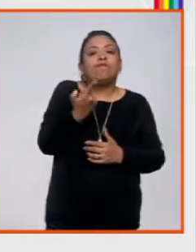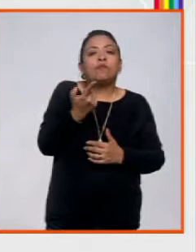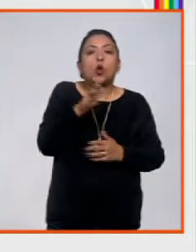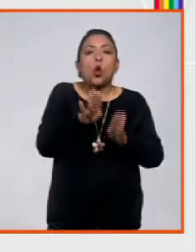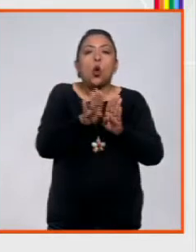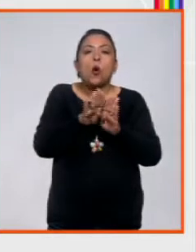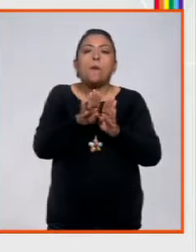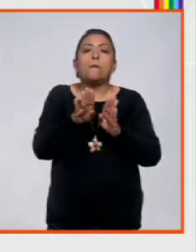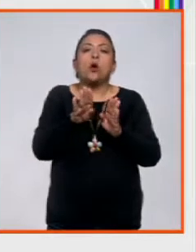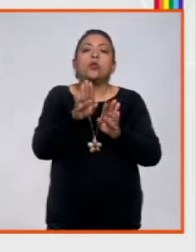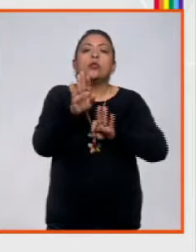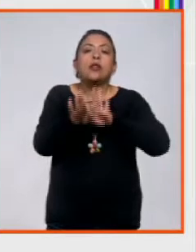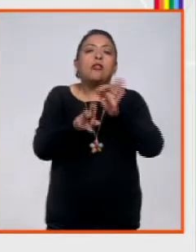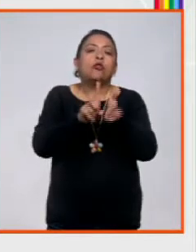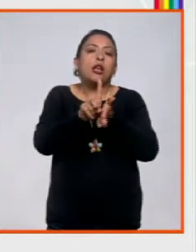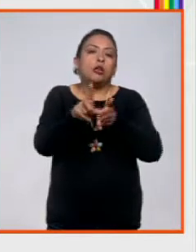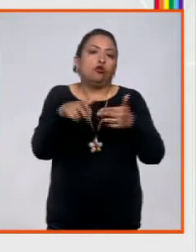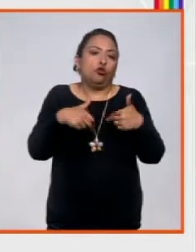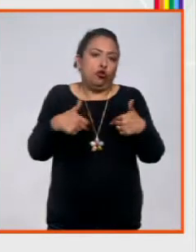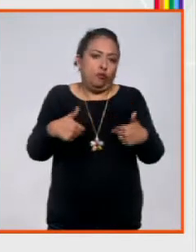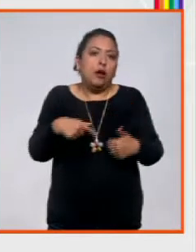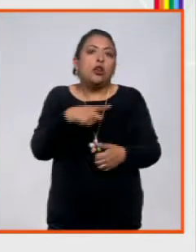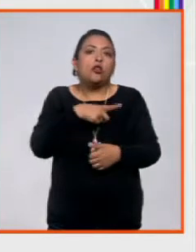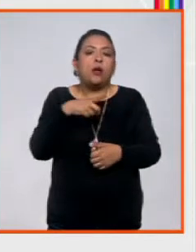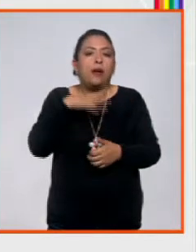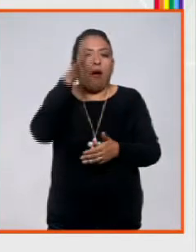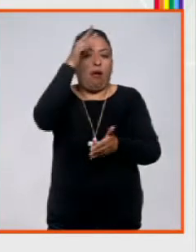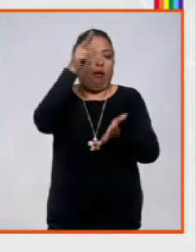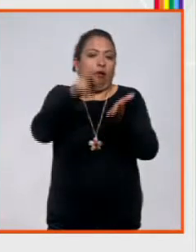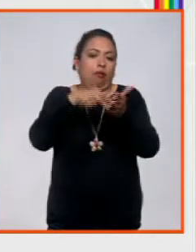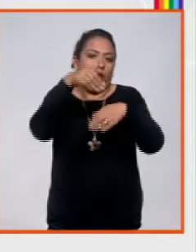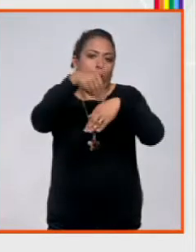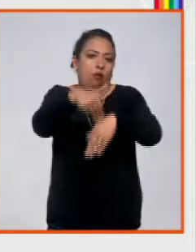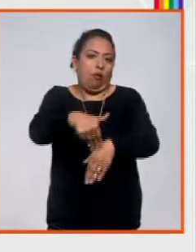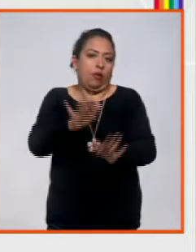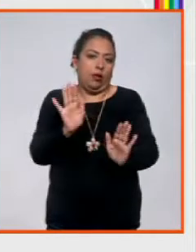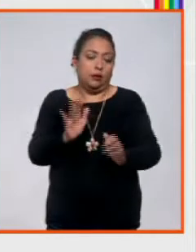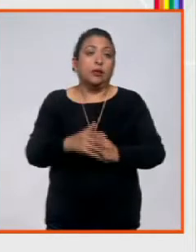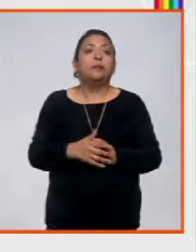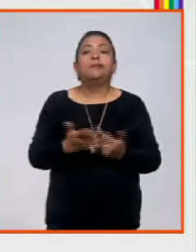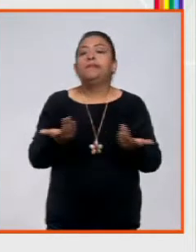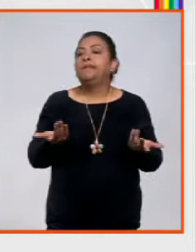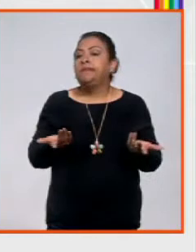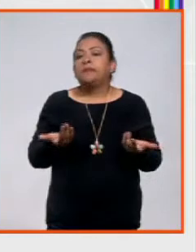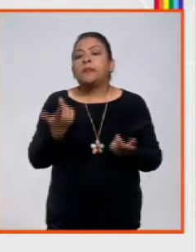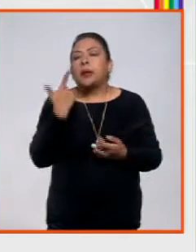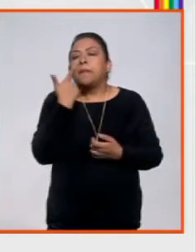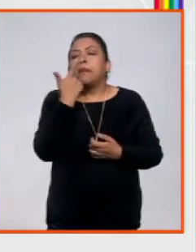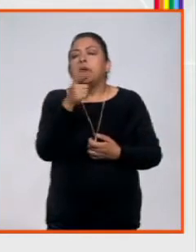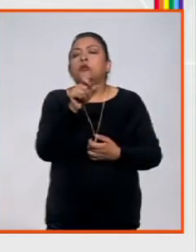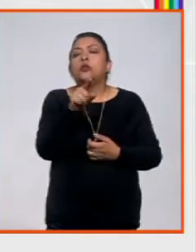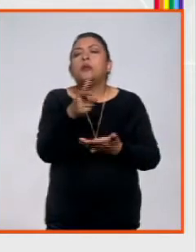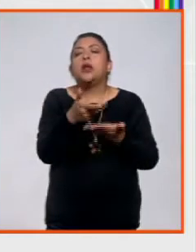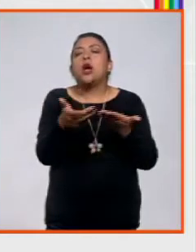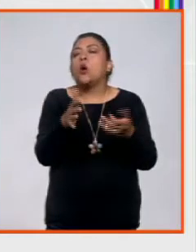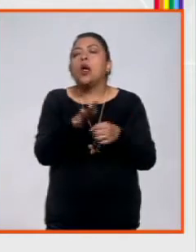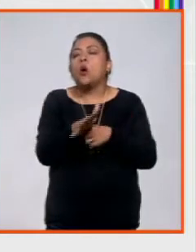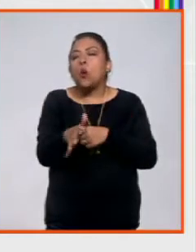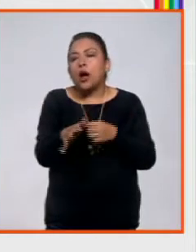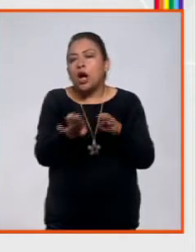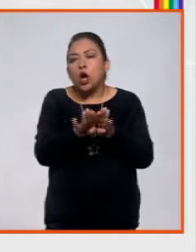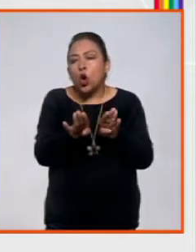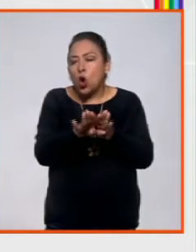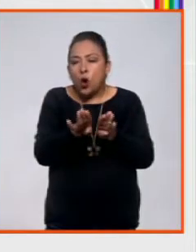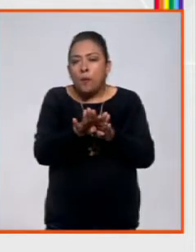el punto de vista del trato de derechos humanos de acuerdo a las convenciones internacionales que podemos observar ahora después de